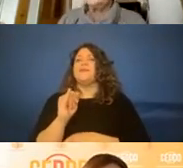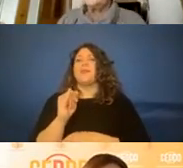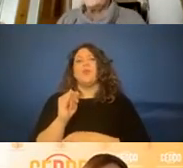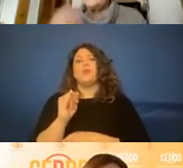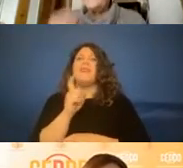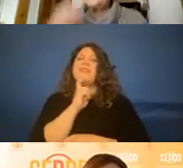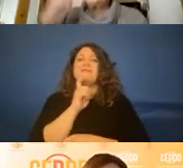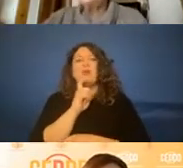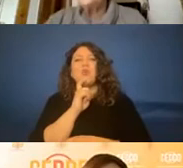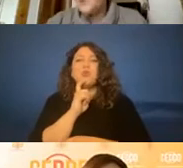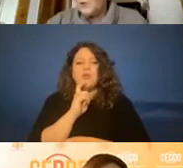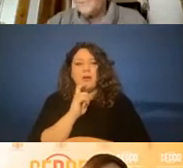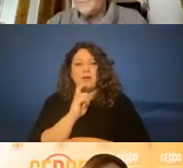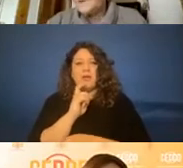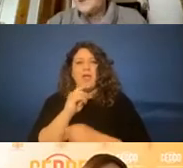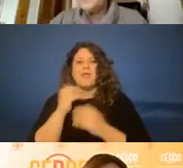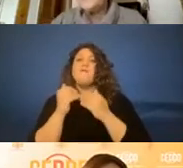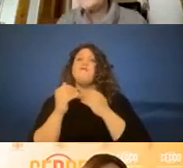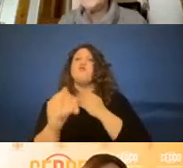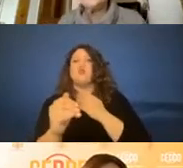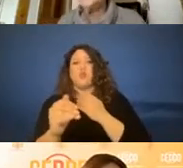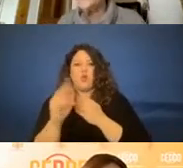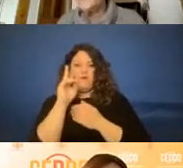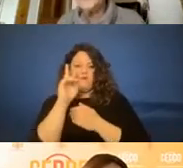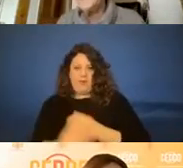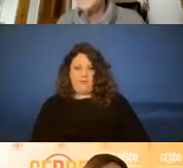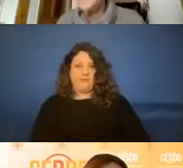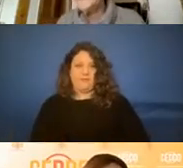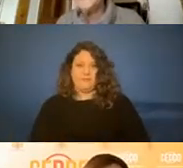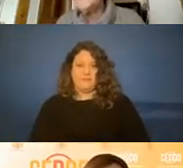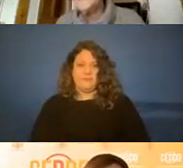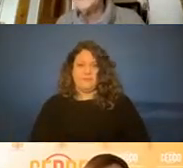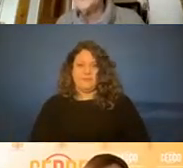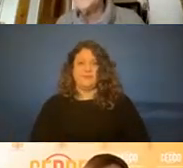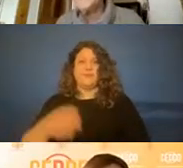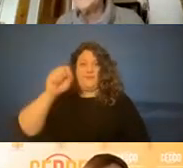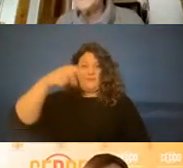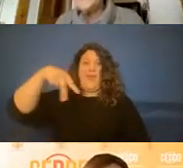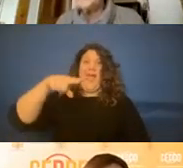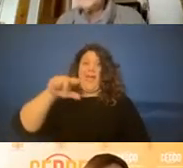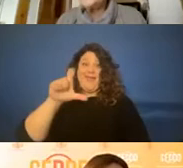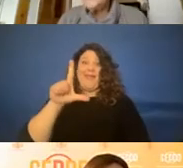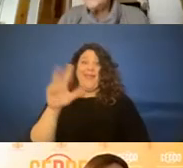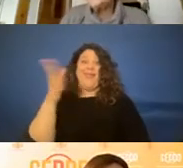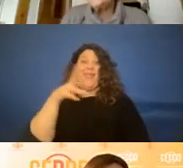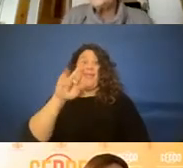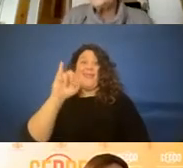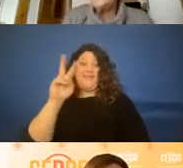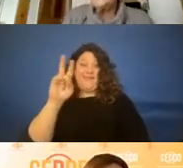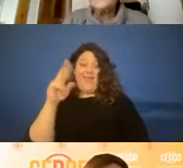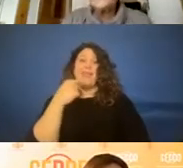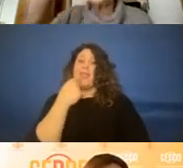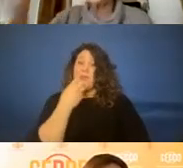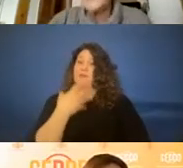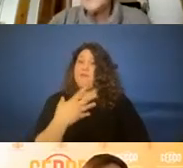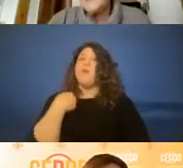dificultad de ver el futuro. Esto lo decía Ángel Rivière muy bien. Una persona del espectro del autismo no